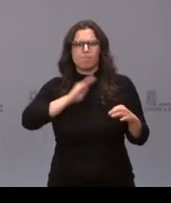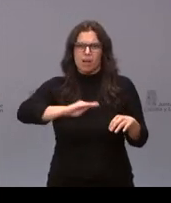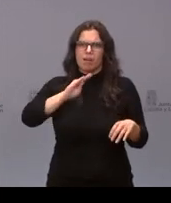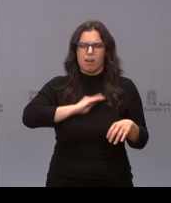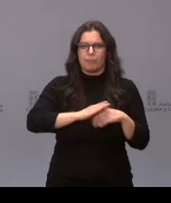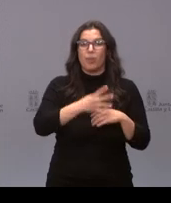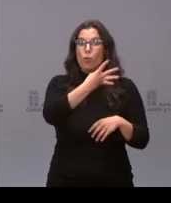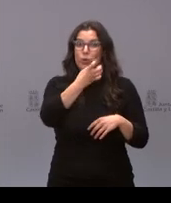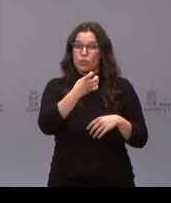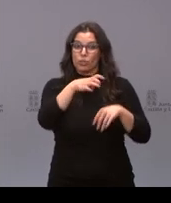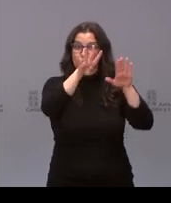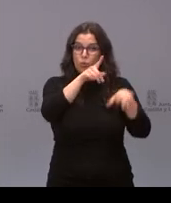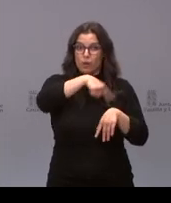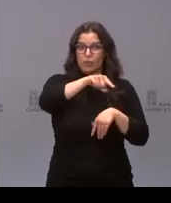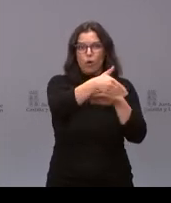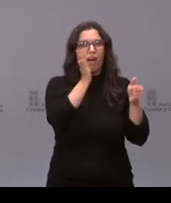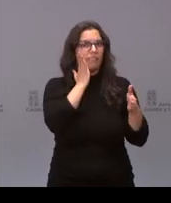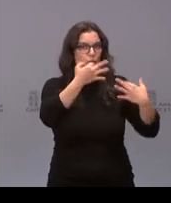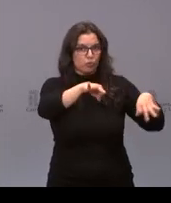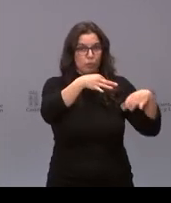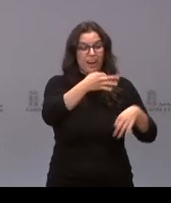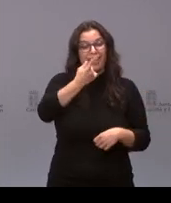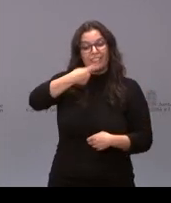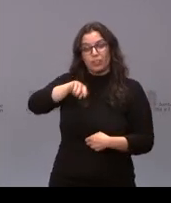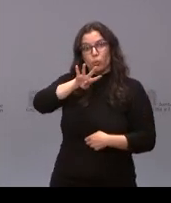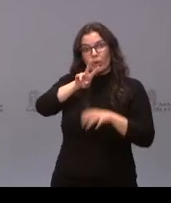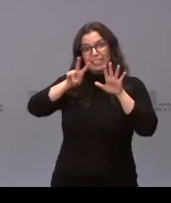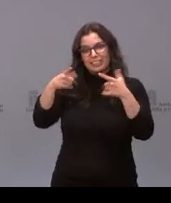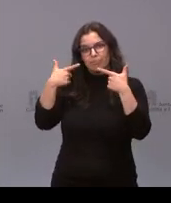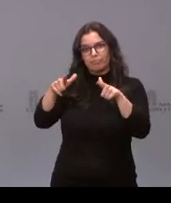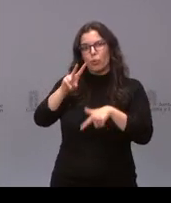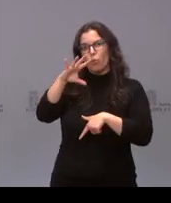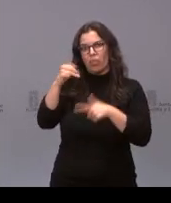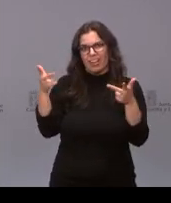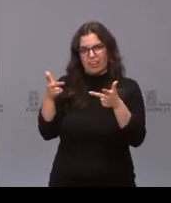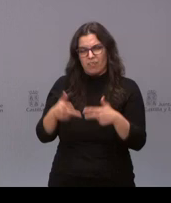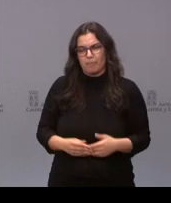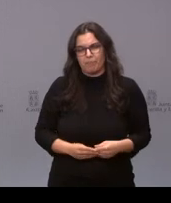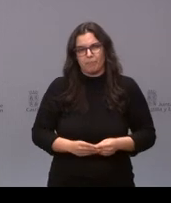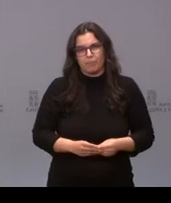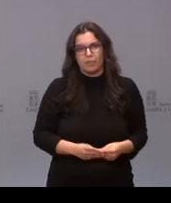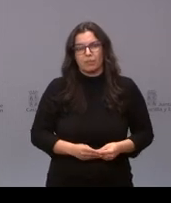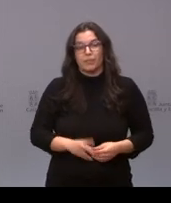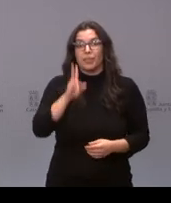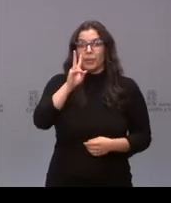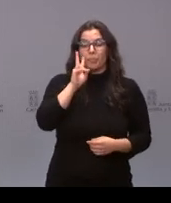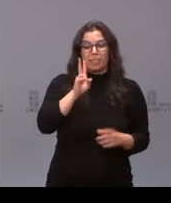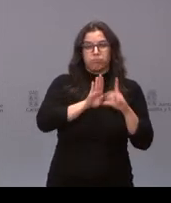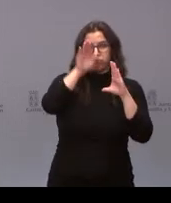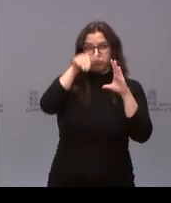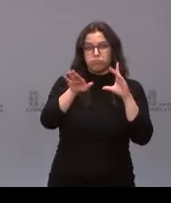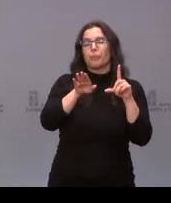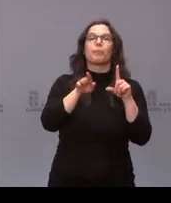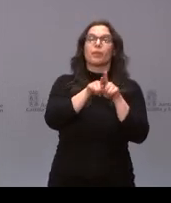409 en planta y 147 en nuestras unidades de críticos vemos como la tendencia de ingresos tanto en